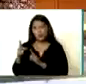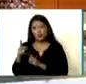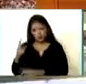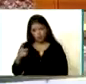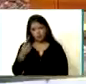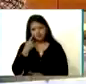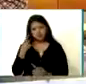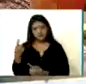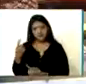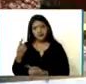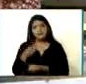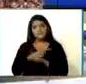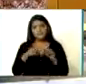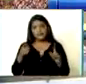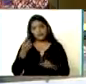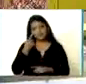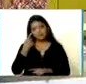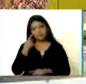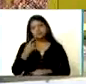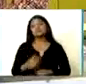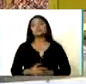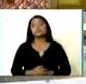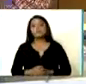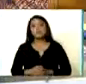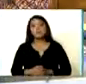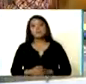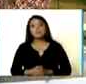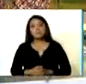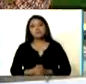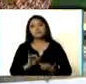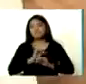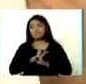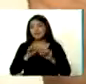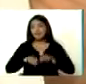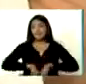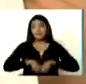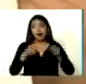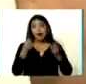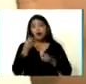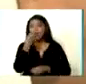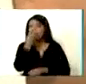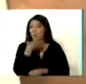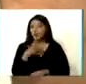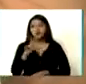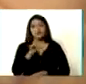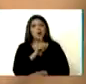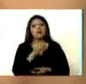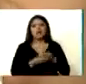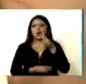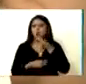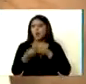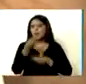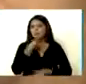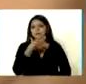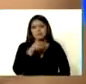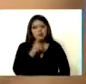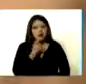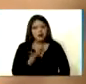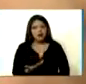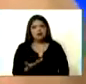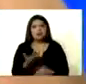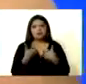con eso ahorita, pero mira lo que dice Baltasar Porras: se ha destruido lo bueno, no hay que comer y la violencia se